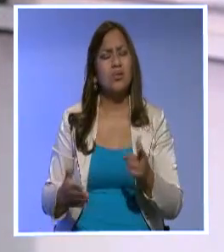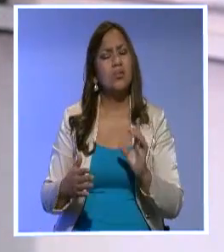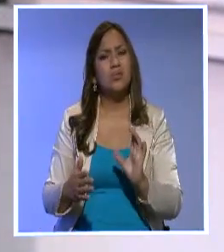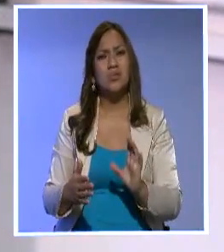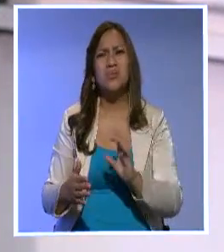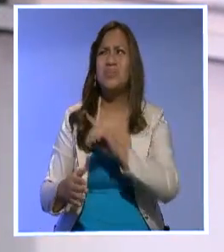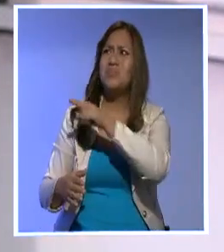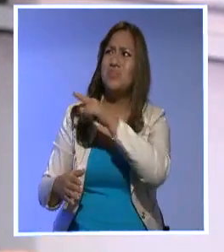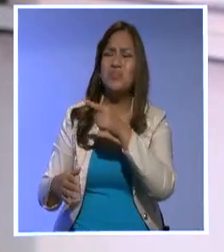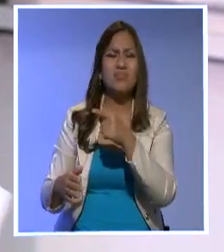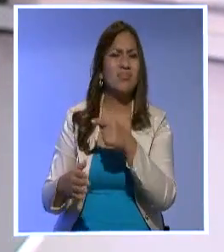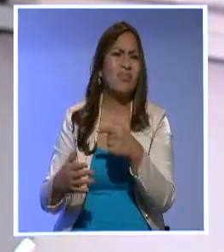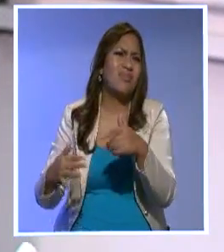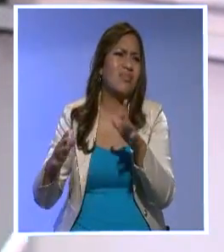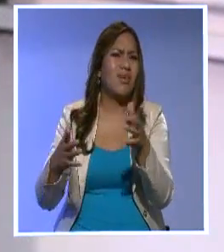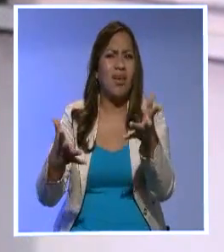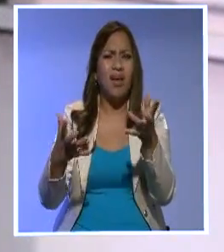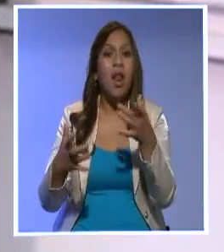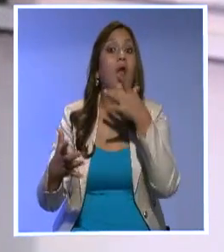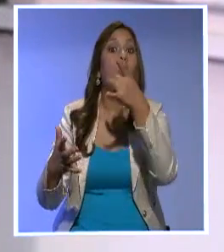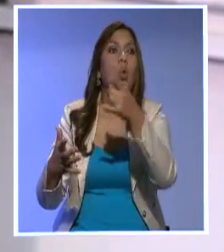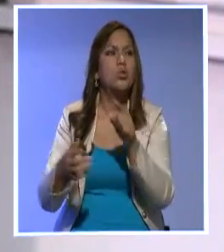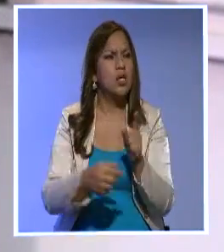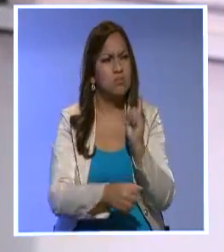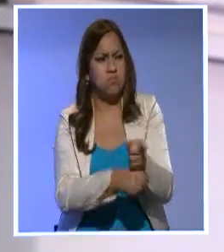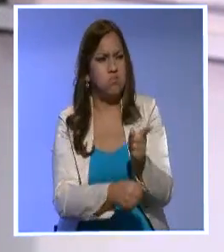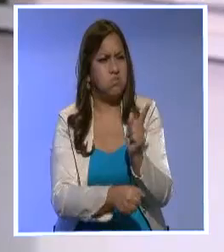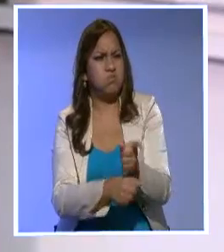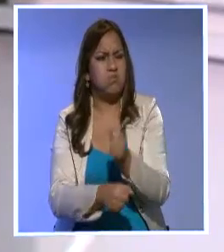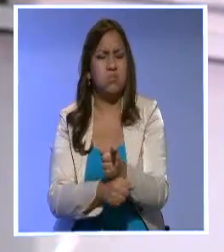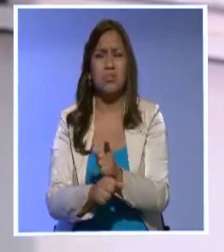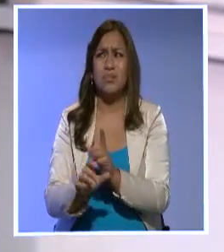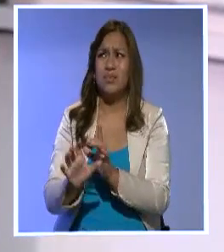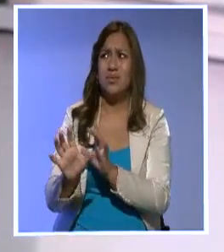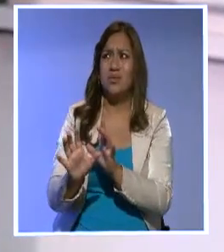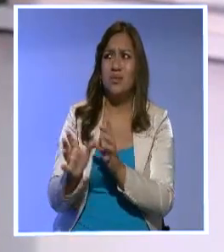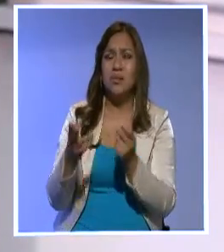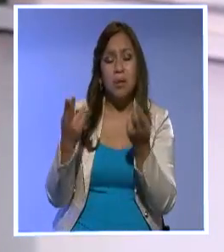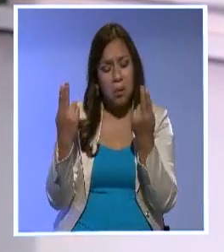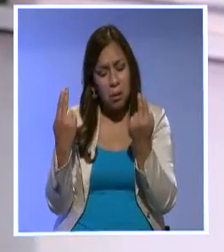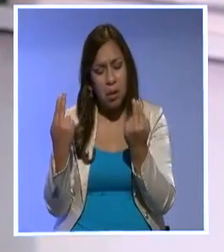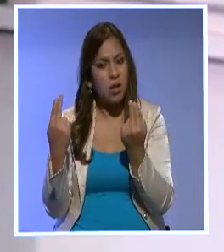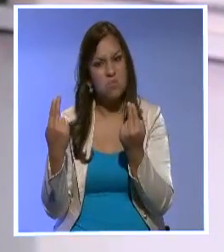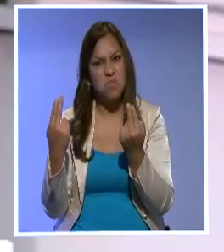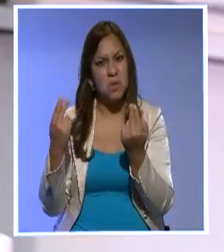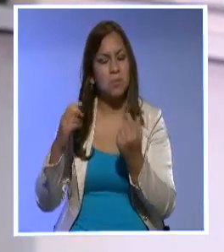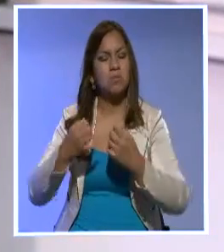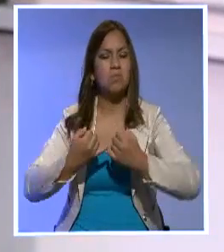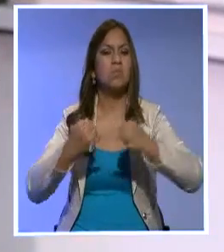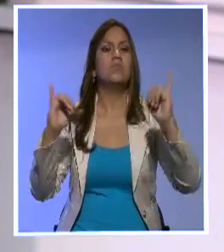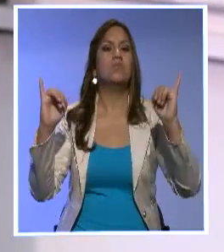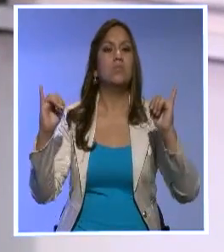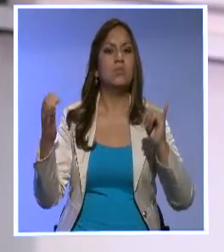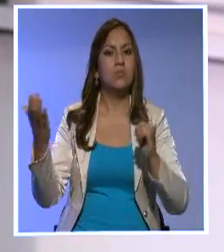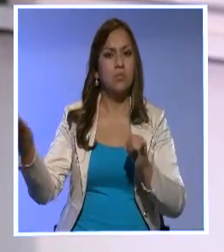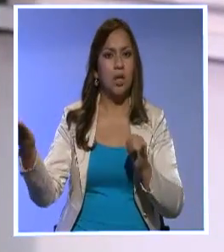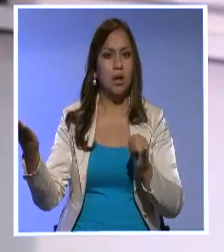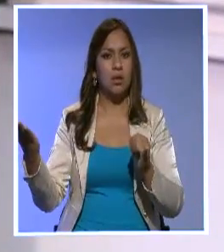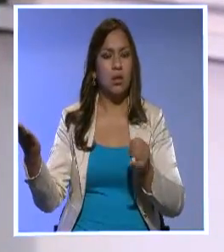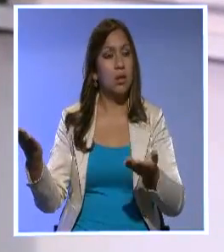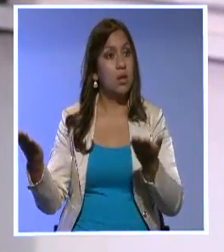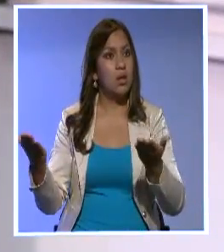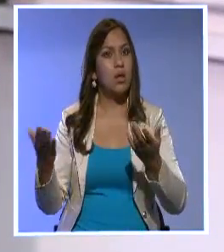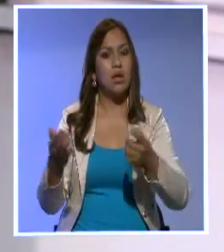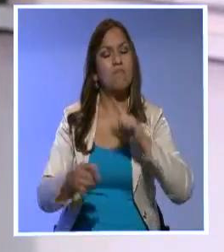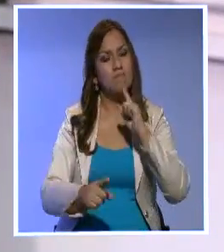totalmente ajena a la de nuestros pueblos y la posibilidad de que ahora nuestros pueblos tengan la esperanza de una verdadera